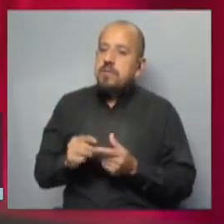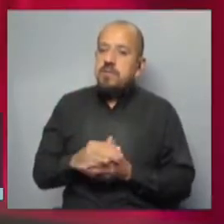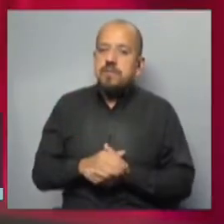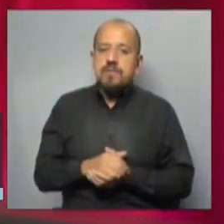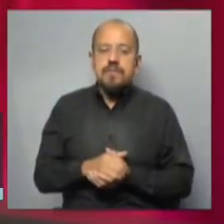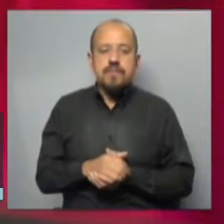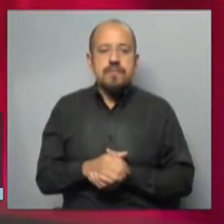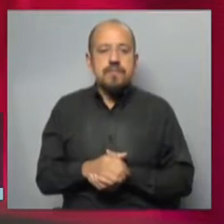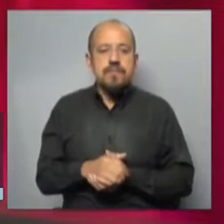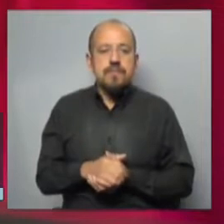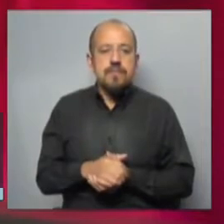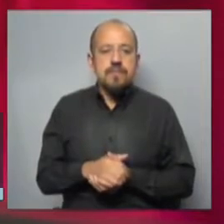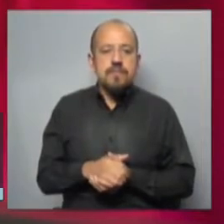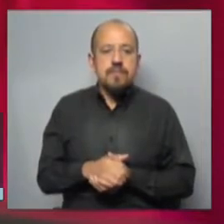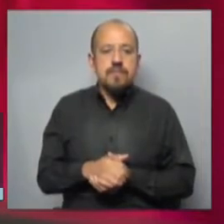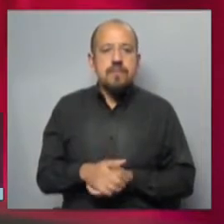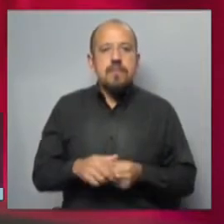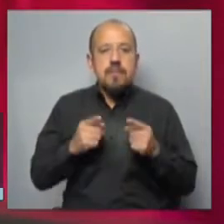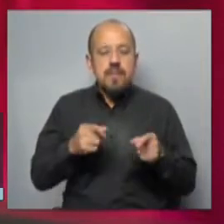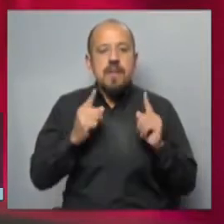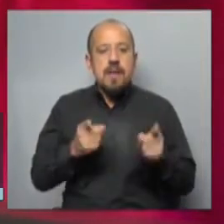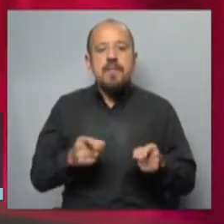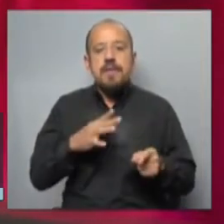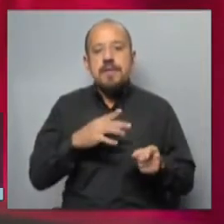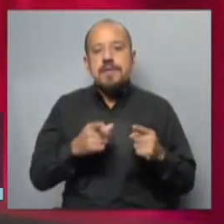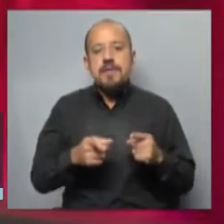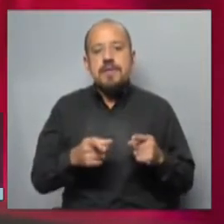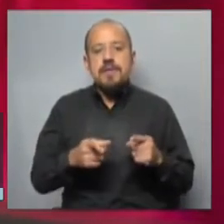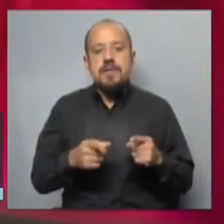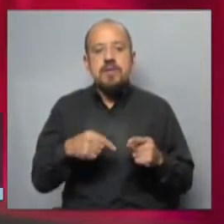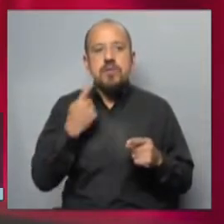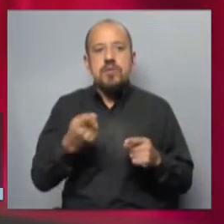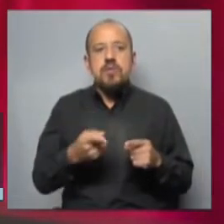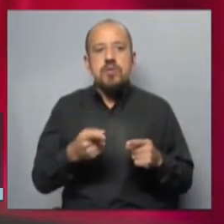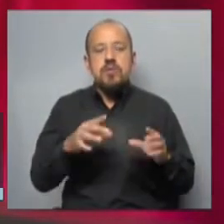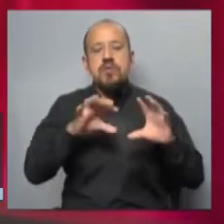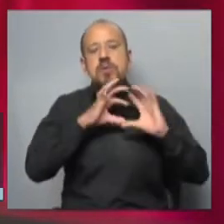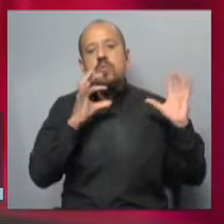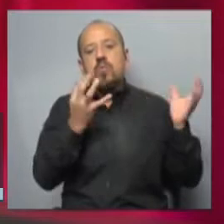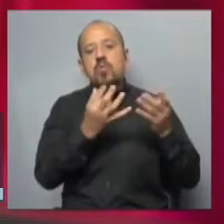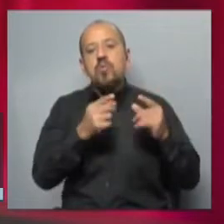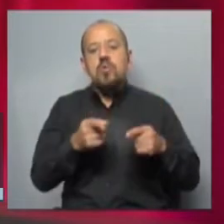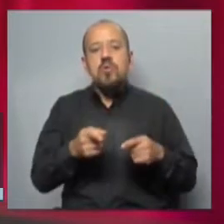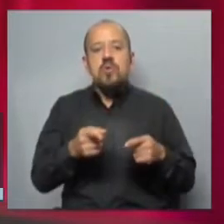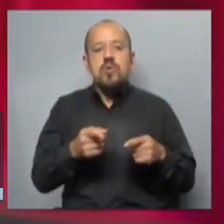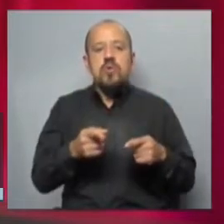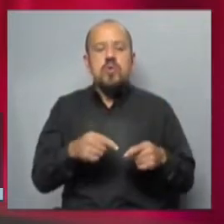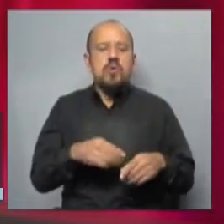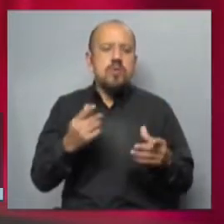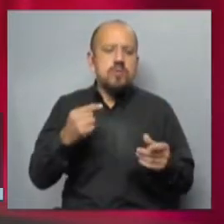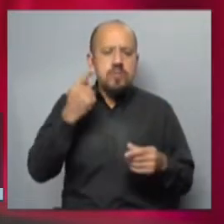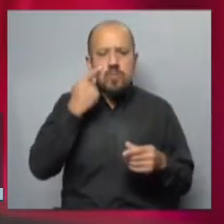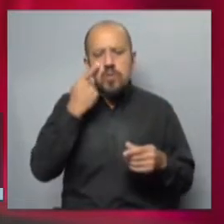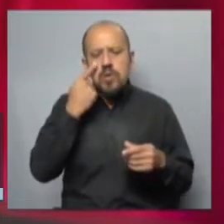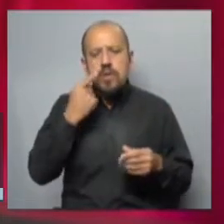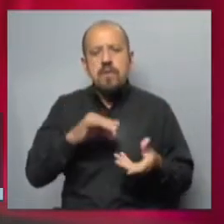bueno eso es también se han visto en otros lugares del mundo como como experimentos